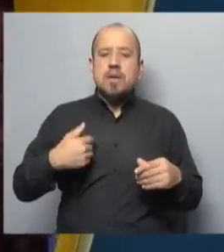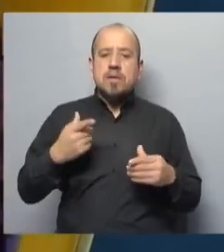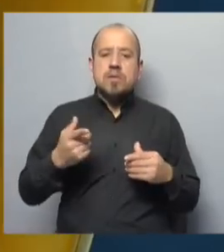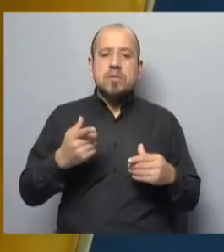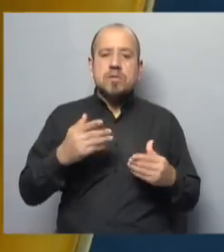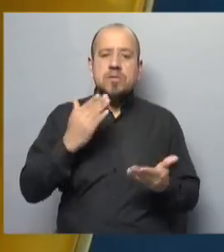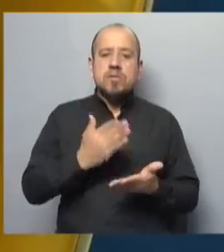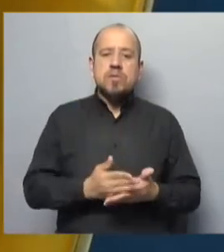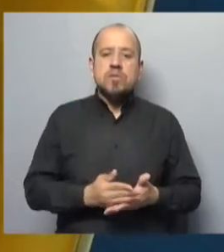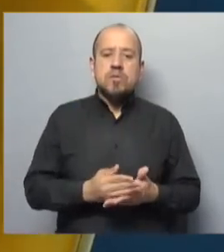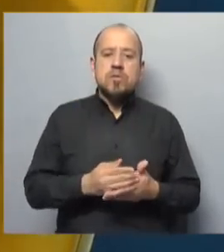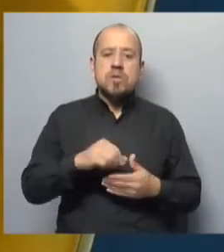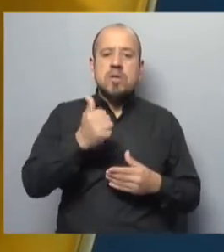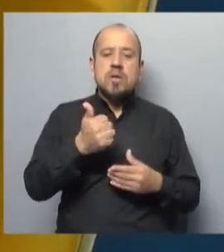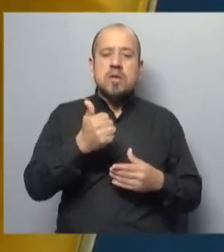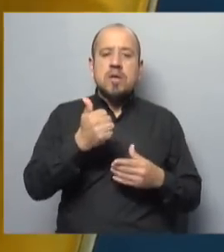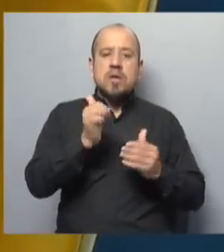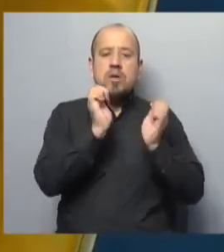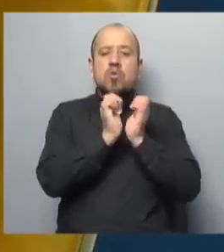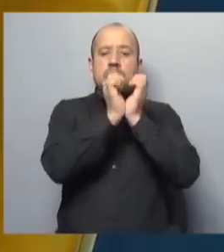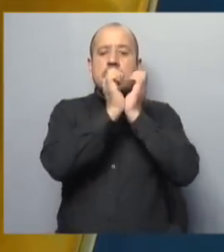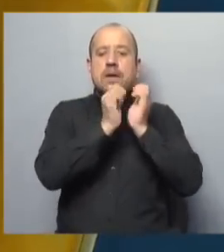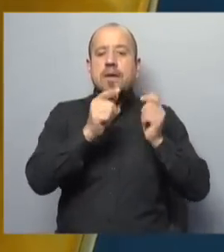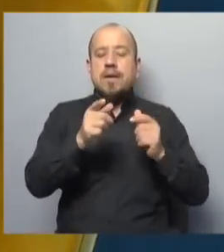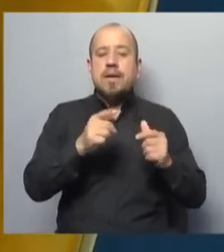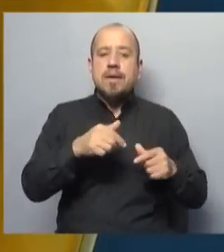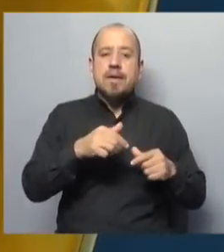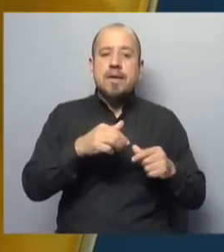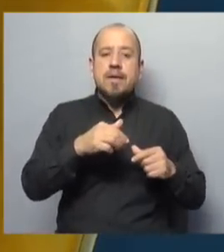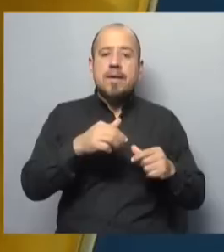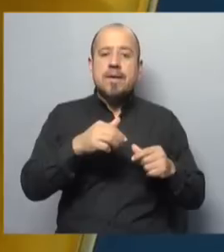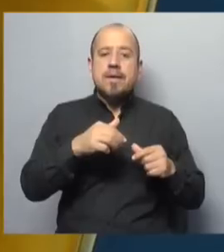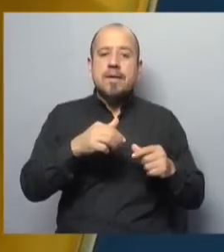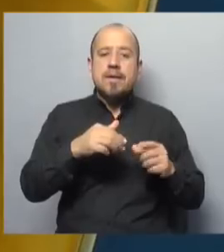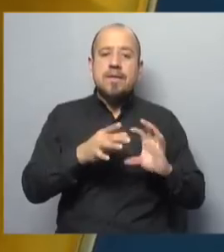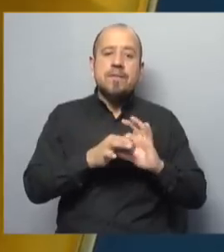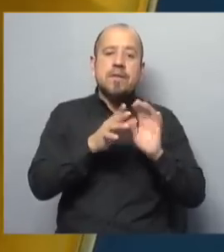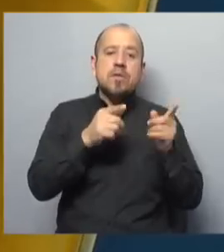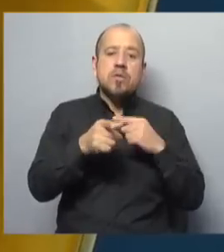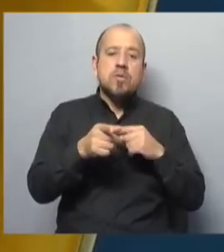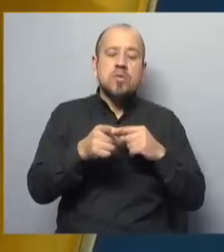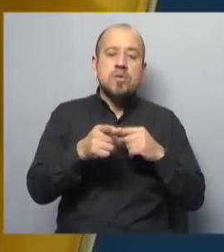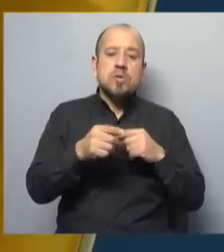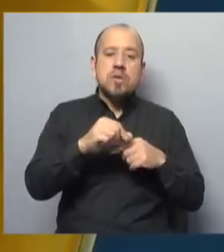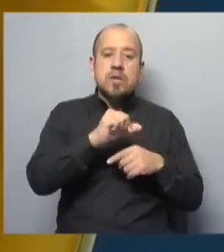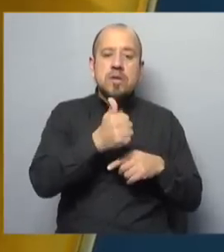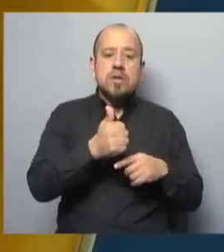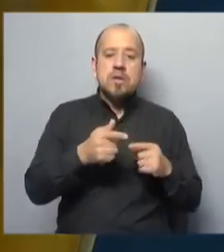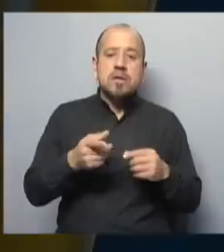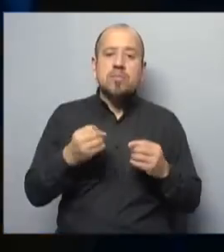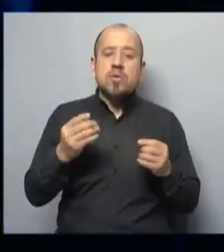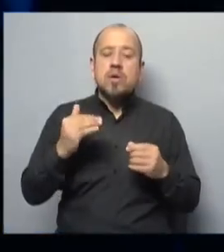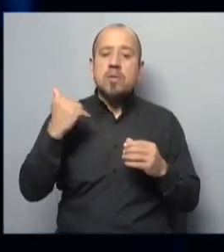y una copa libertadores juvenil los equipos grandes ninguno pasa de su grupo en la copa libertadores porque